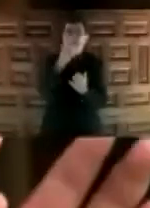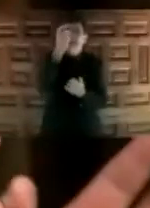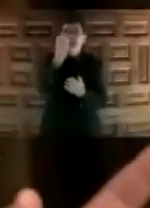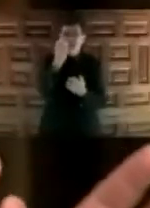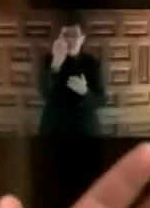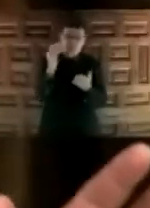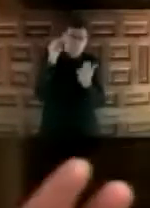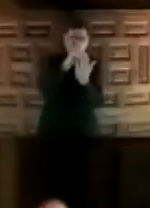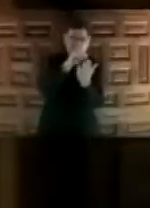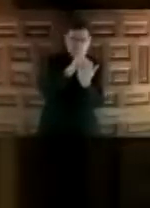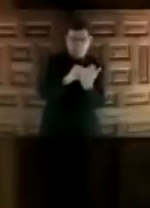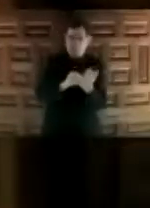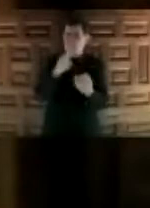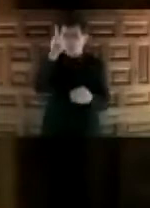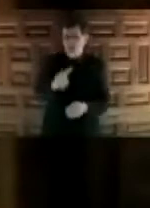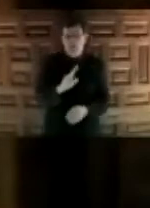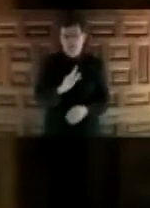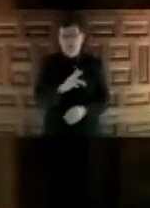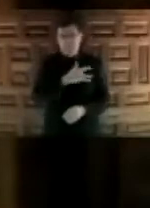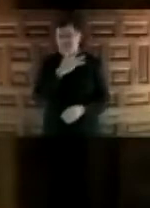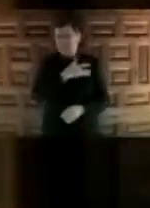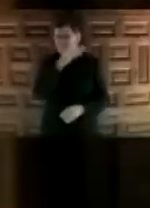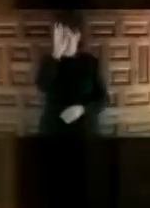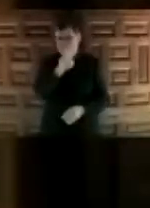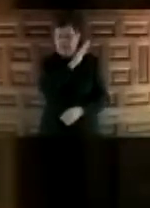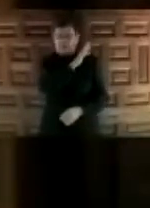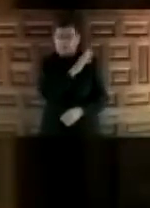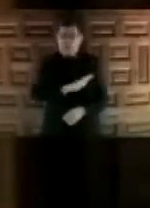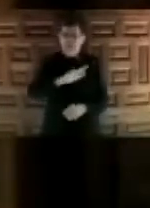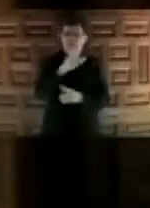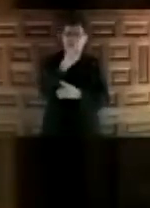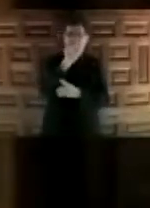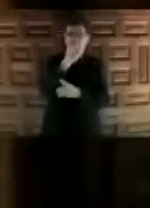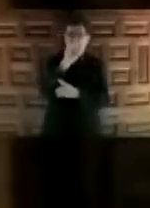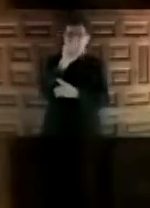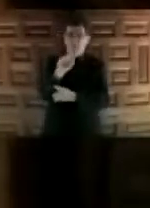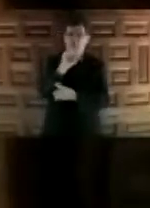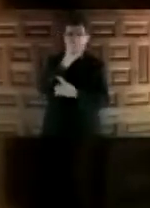Eso tiene implicaciones insospechadas. Ya lo decía Pablo Latapie,